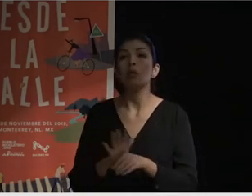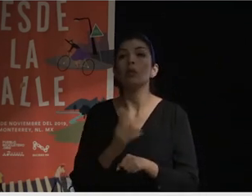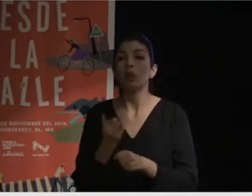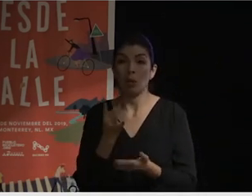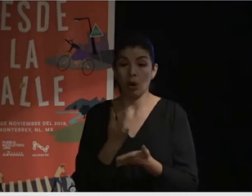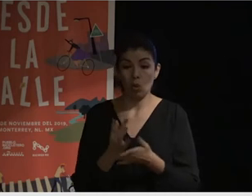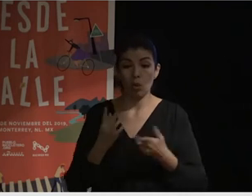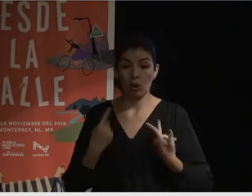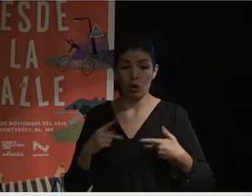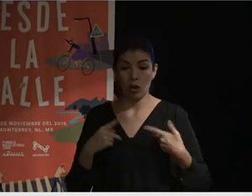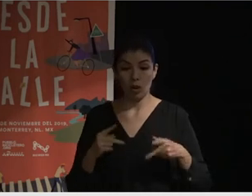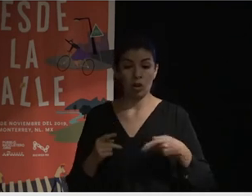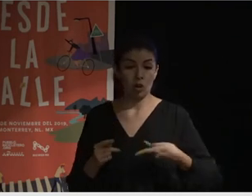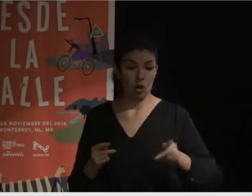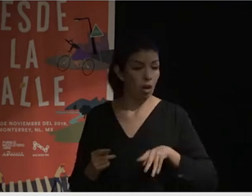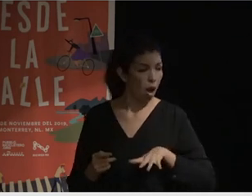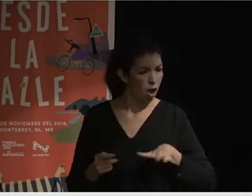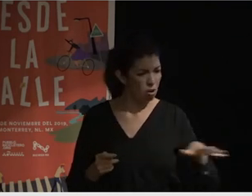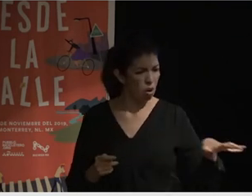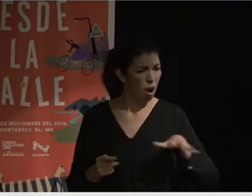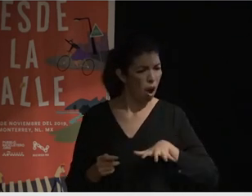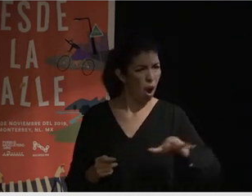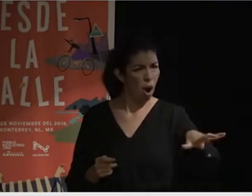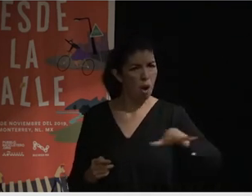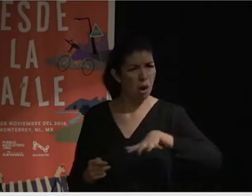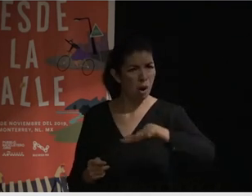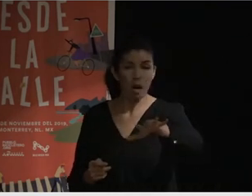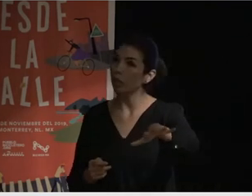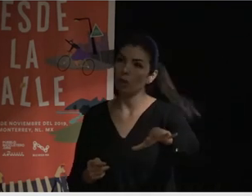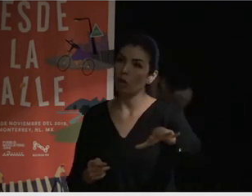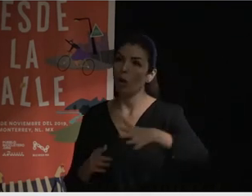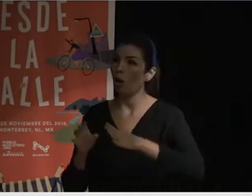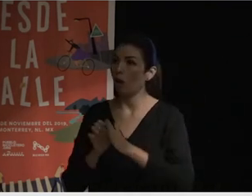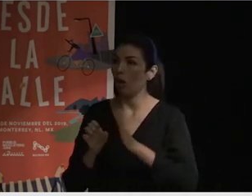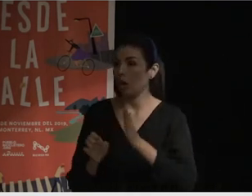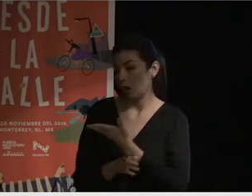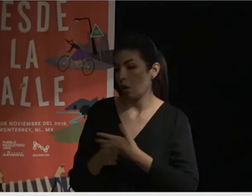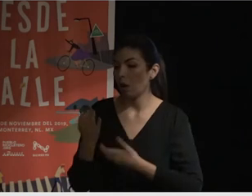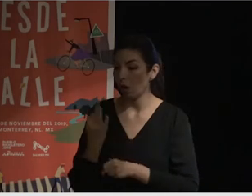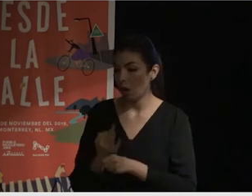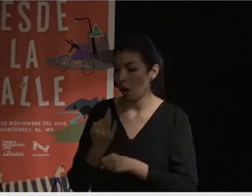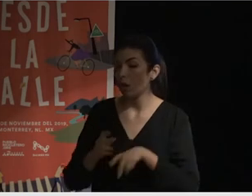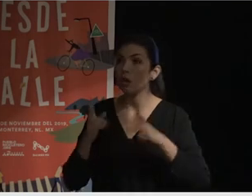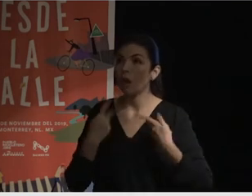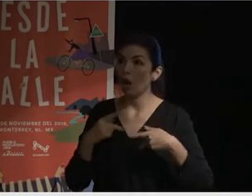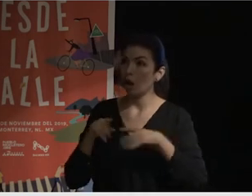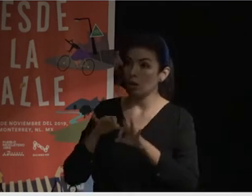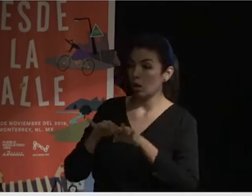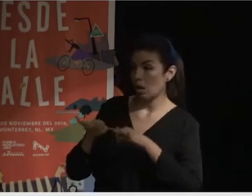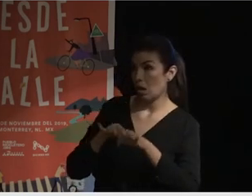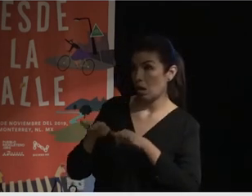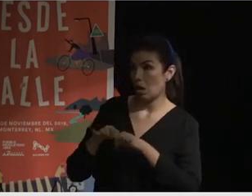México está enloquecida las rentas, es impagable. Entonces, mucha gente que estaba en su confort clase mediero, pues tiene que